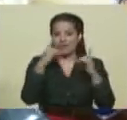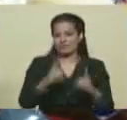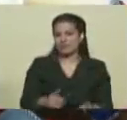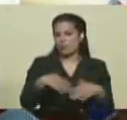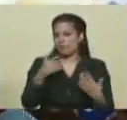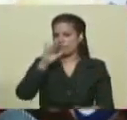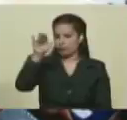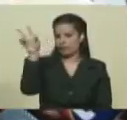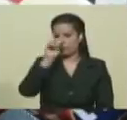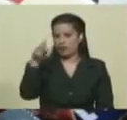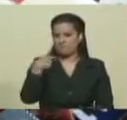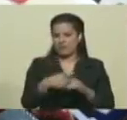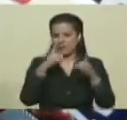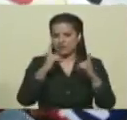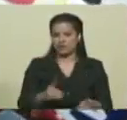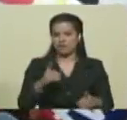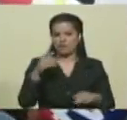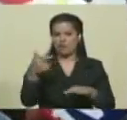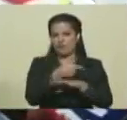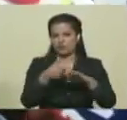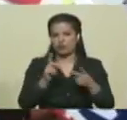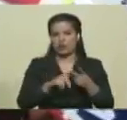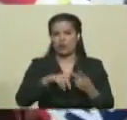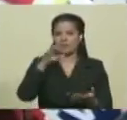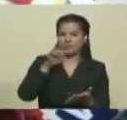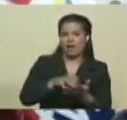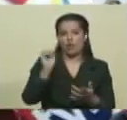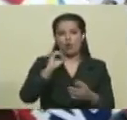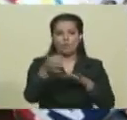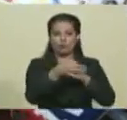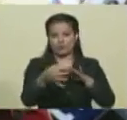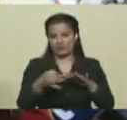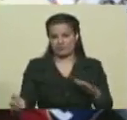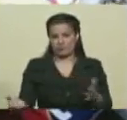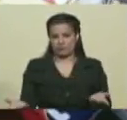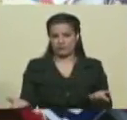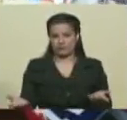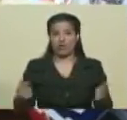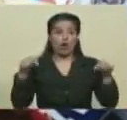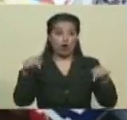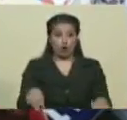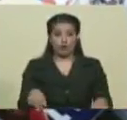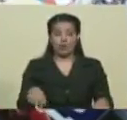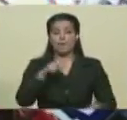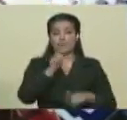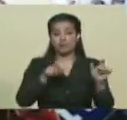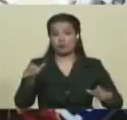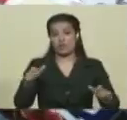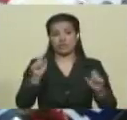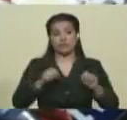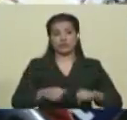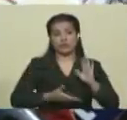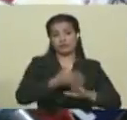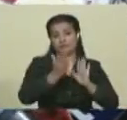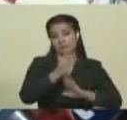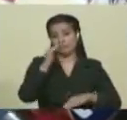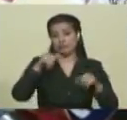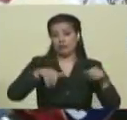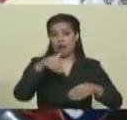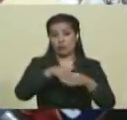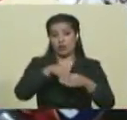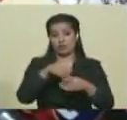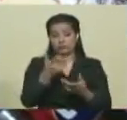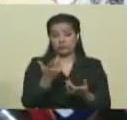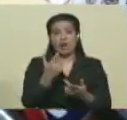de las gobernaciones, de los estados, de los municipios. Y hoy la gente está saliendo en un escalón más. El presidente de la República,